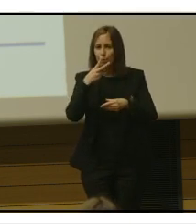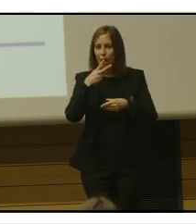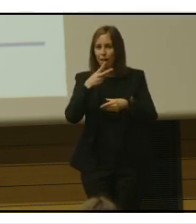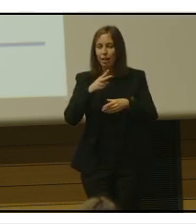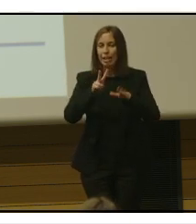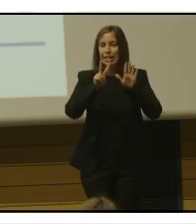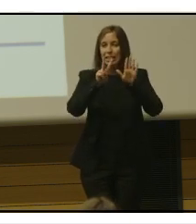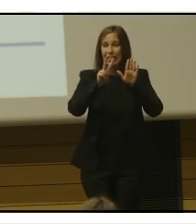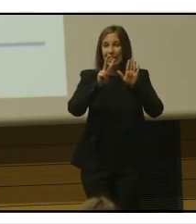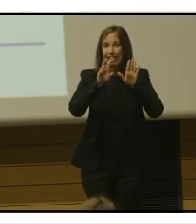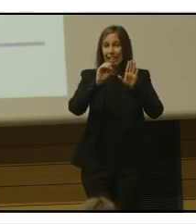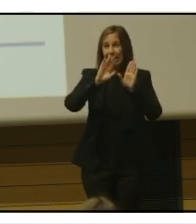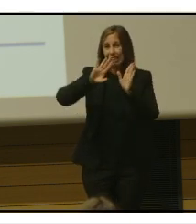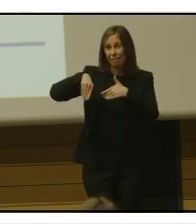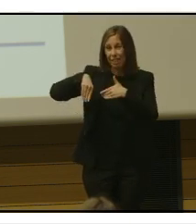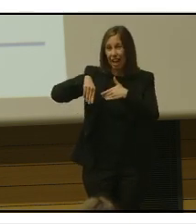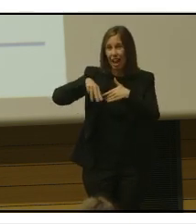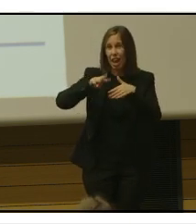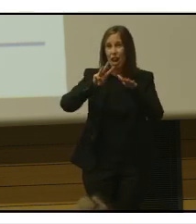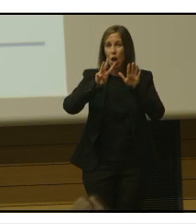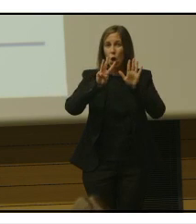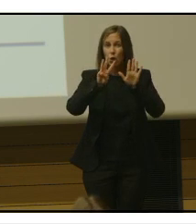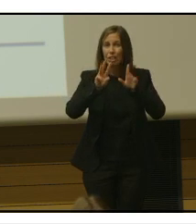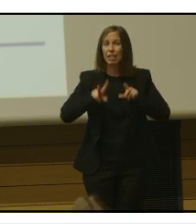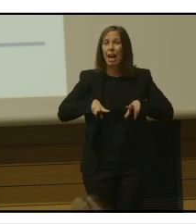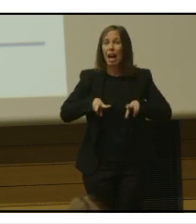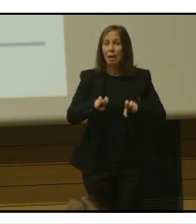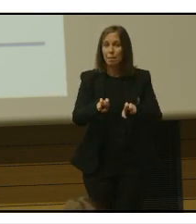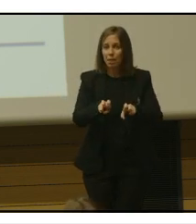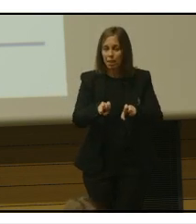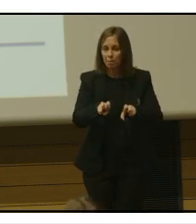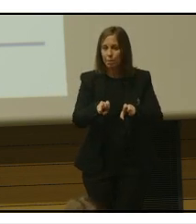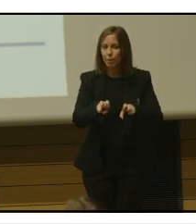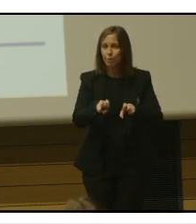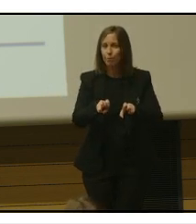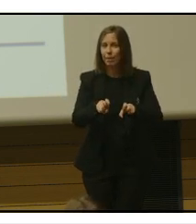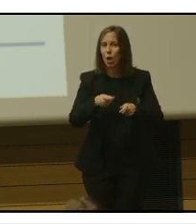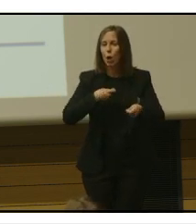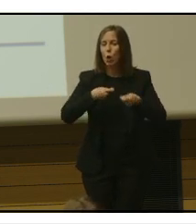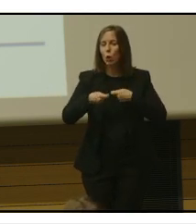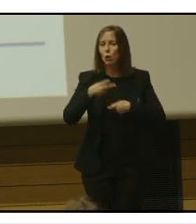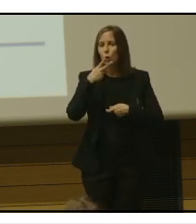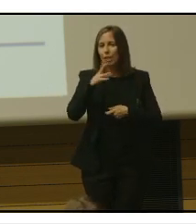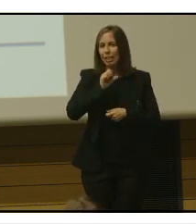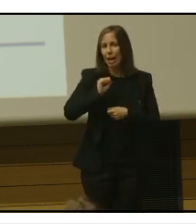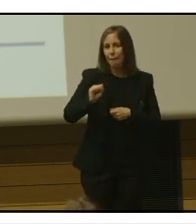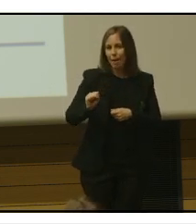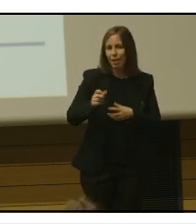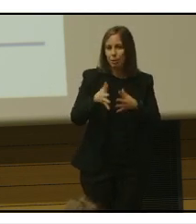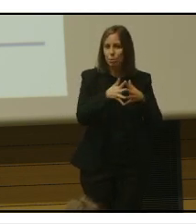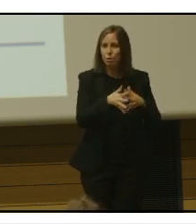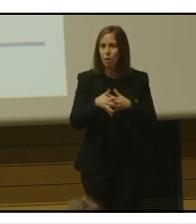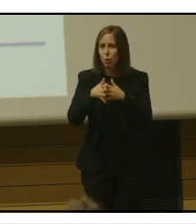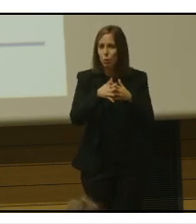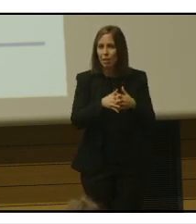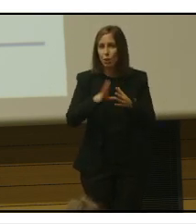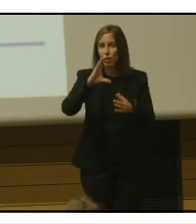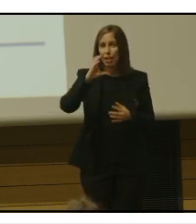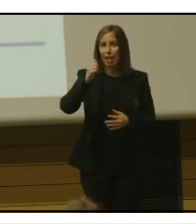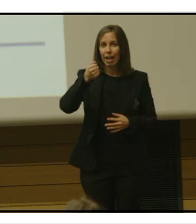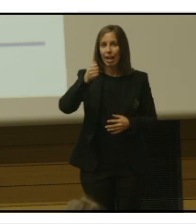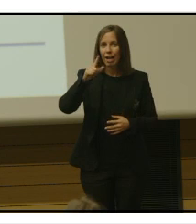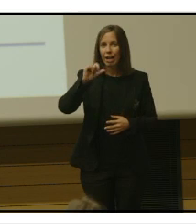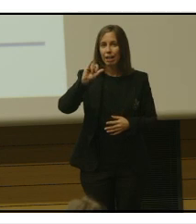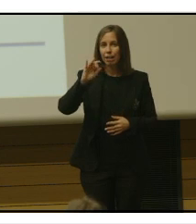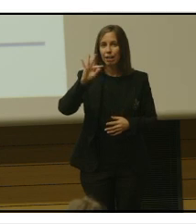años 70, principios de los 80, la gran maquinaria en control de tabaquismo en Estados Unidos, que es el estado de California, empieza